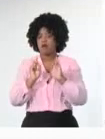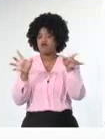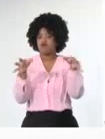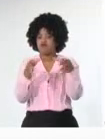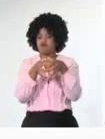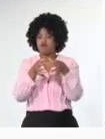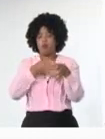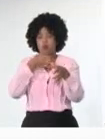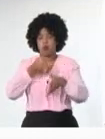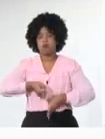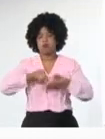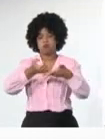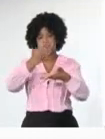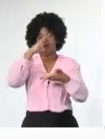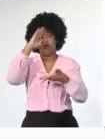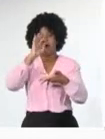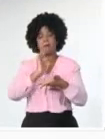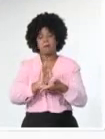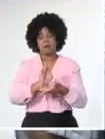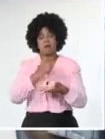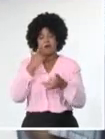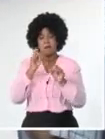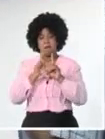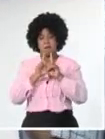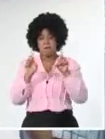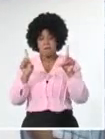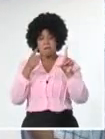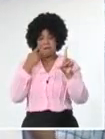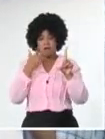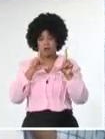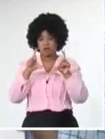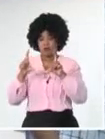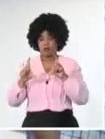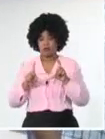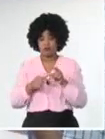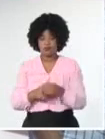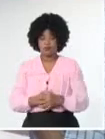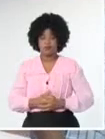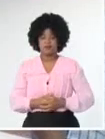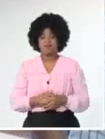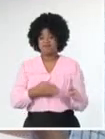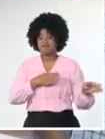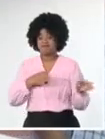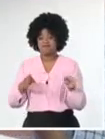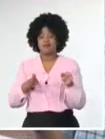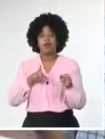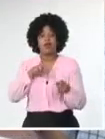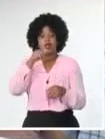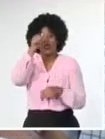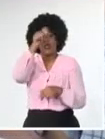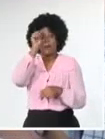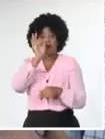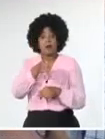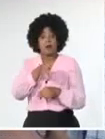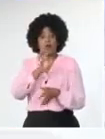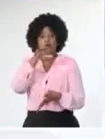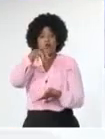a la nación caribeña. Así lo comparte el perfil Nación y Emigración. El último domingo de cada mes, la plazuela Martí